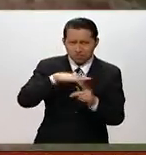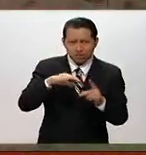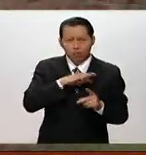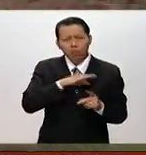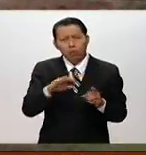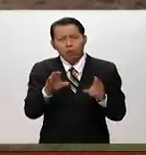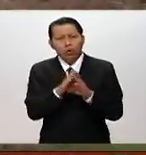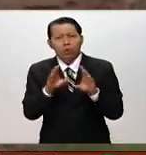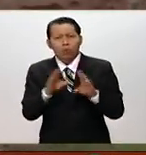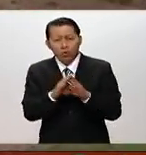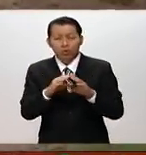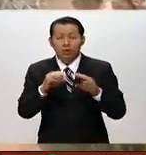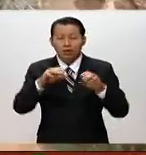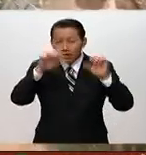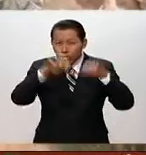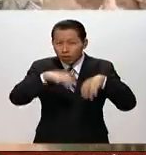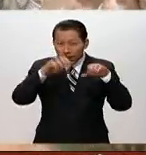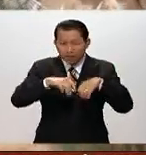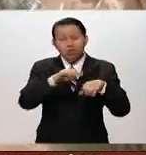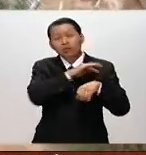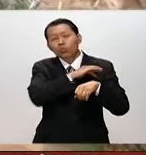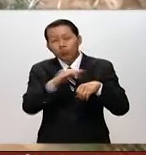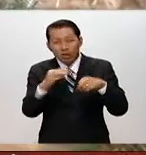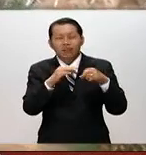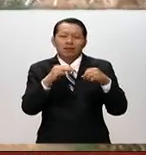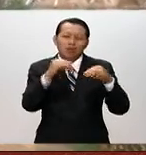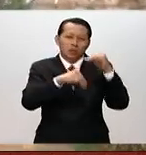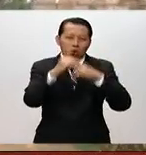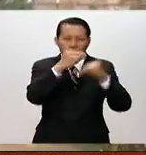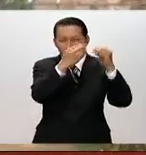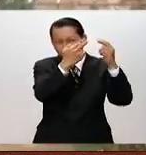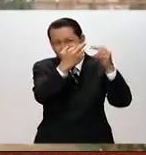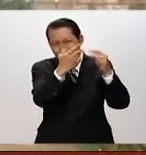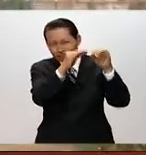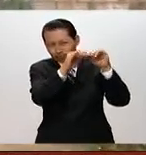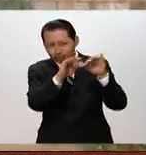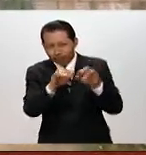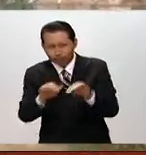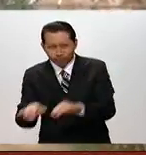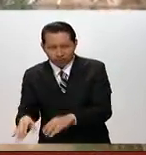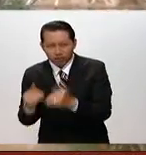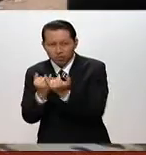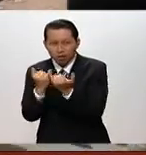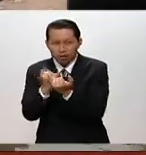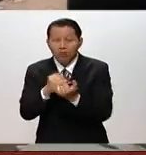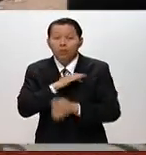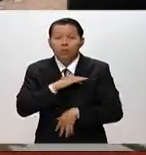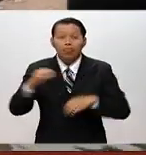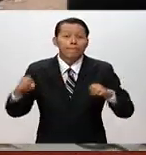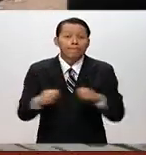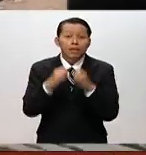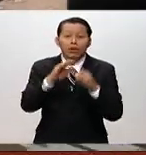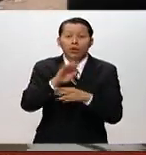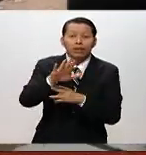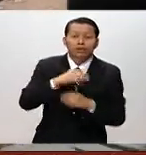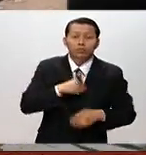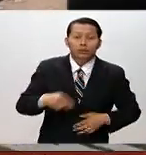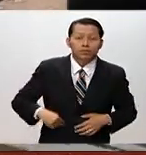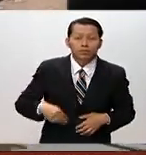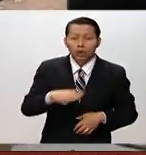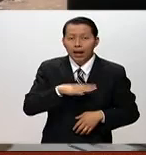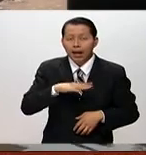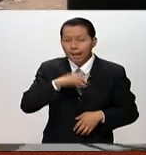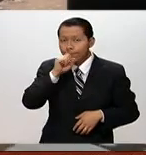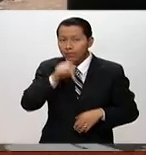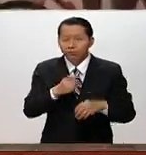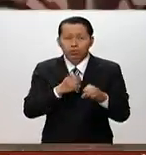para que los deslaves continúen en territorio veracruzano. Ya se están solicitando declaratoria de emergencia para 95 municipios del territorio